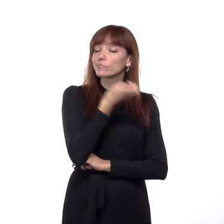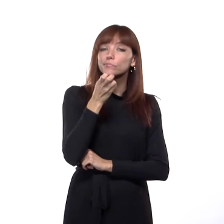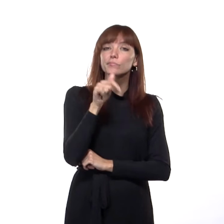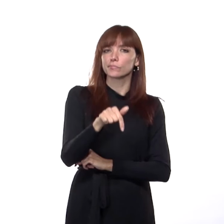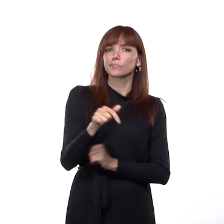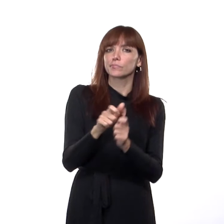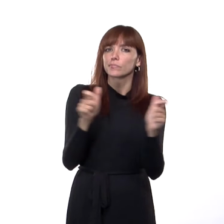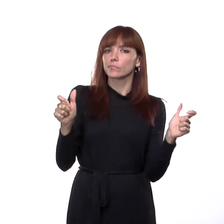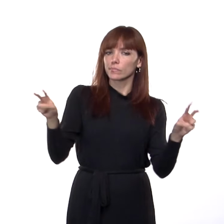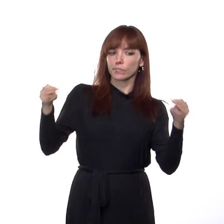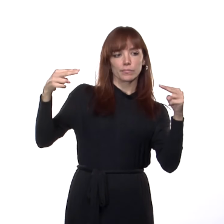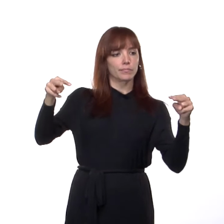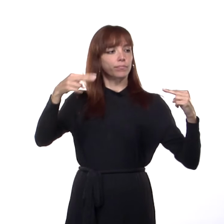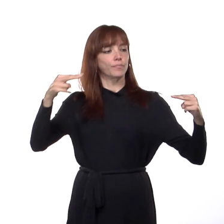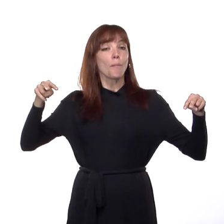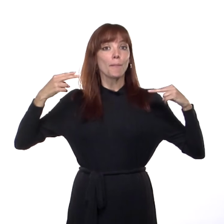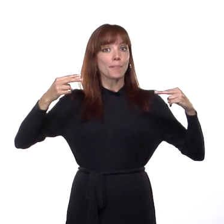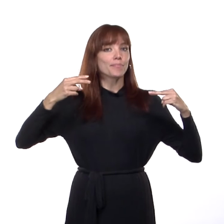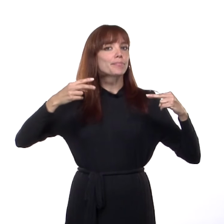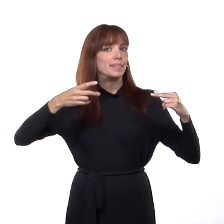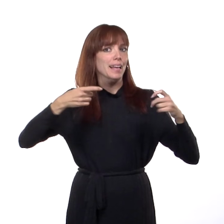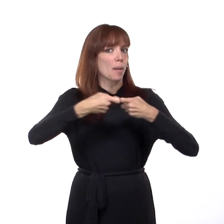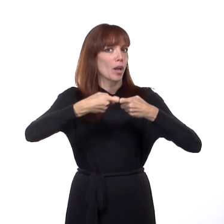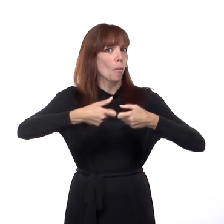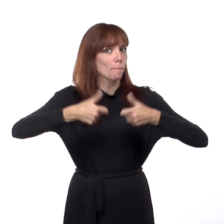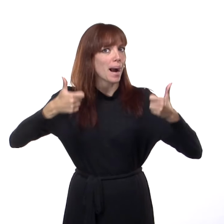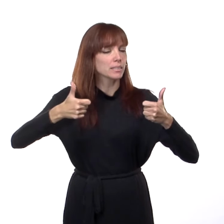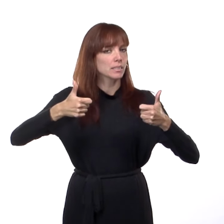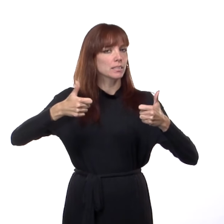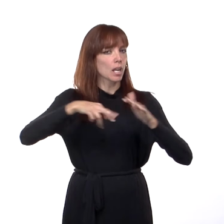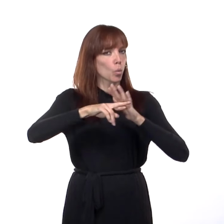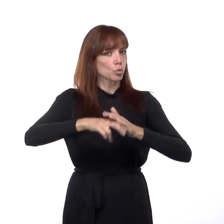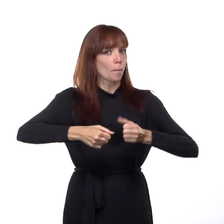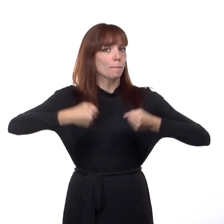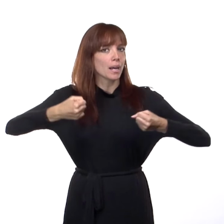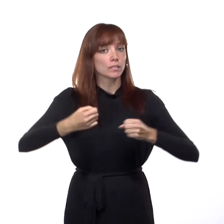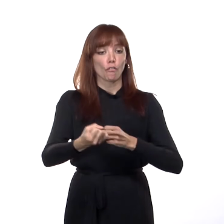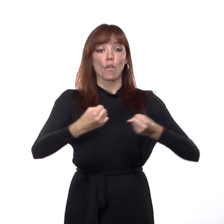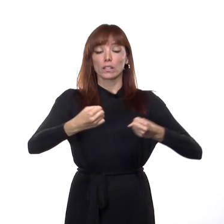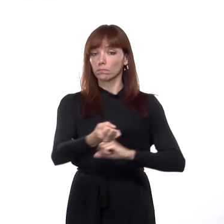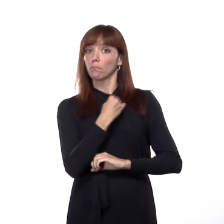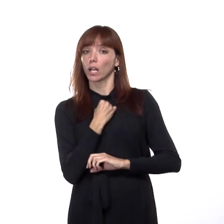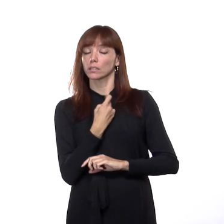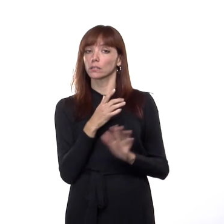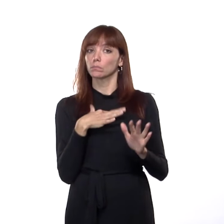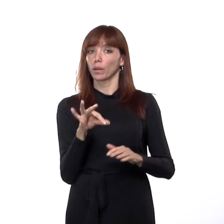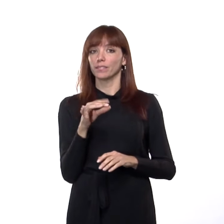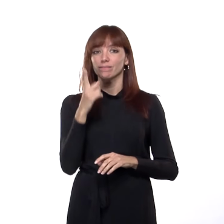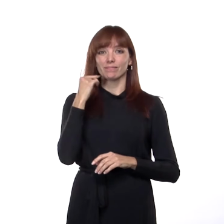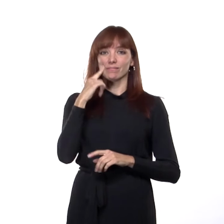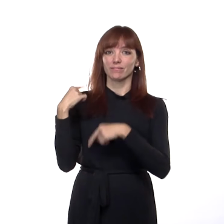superficie exposición pues tiene como más enemigos más potentes con más recursos que a lo mejor los sistemas tradicionales